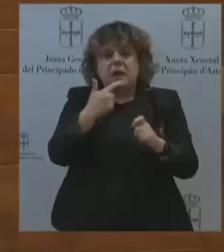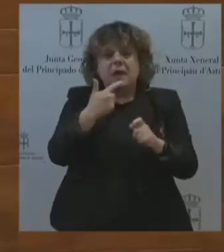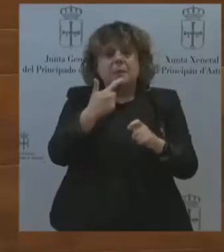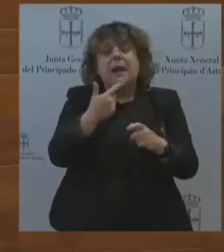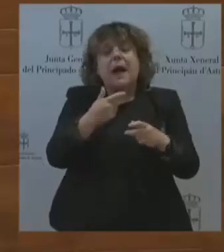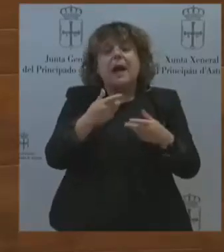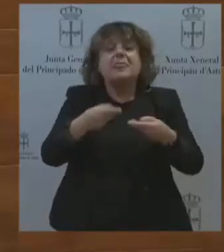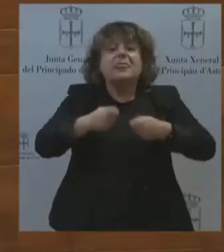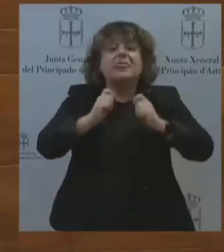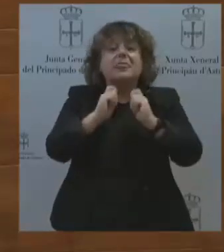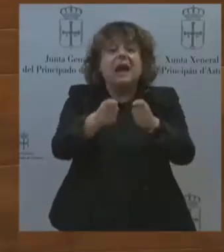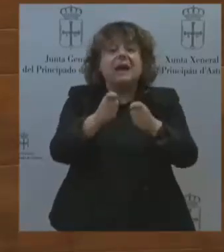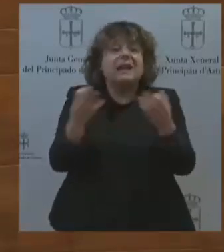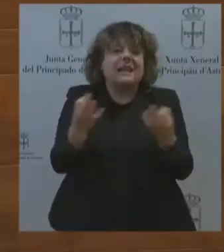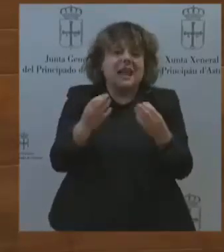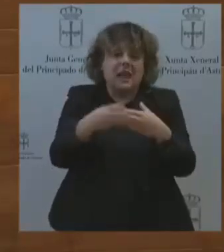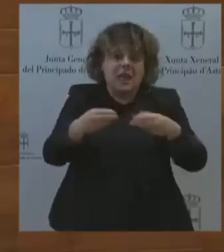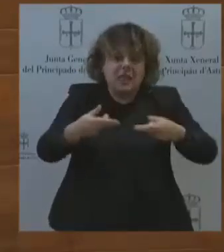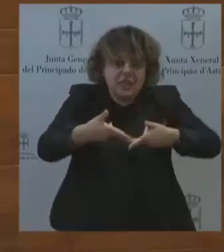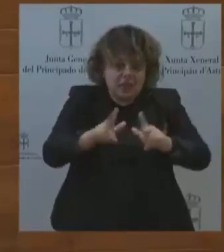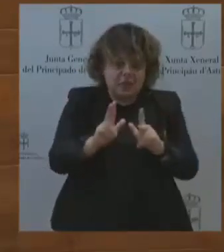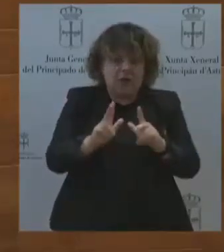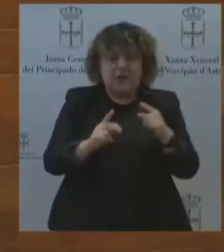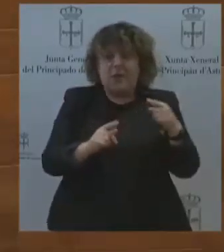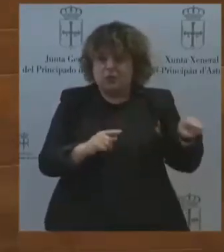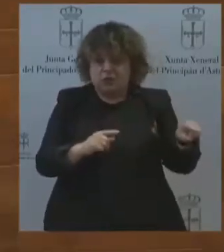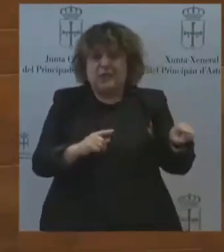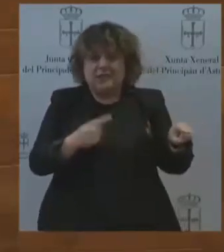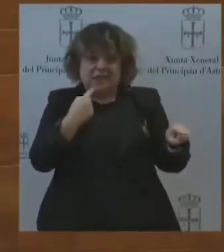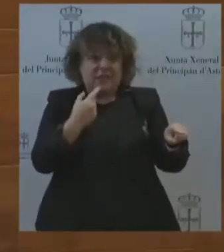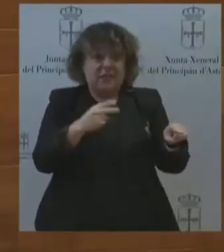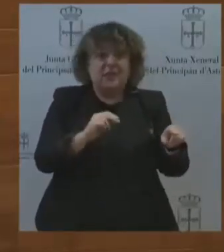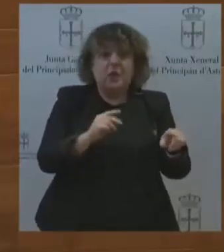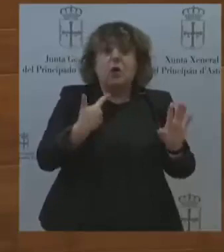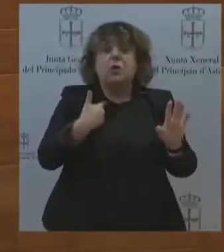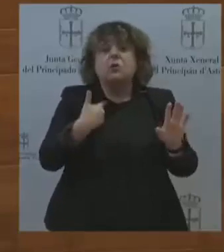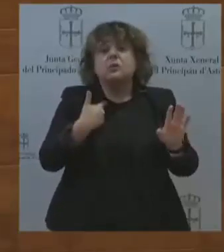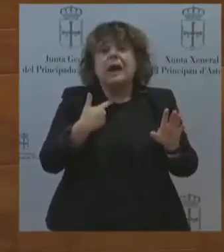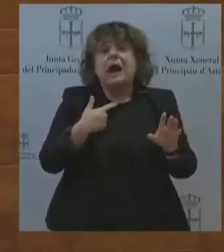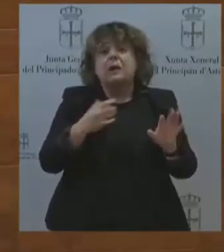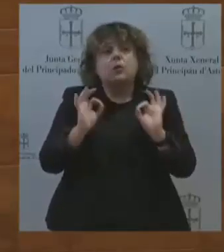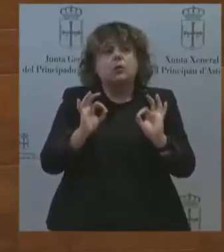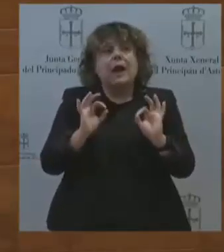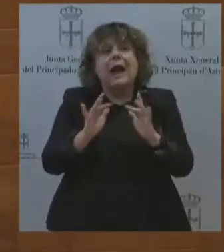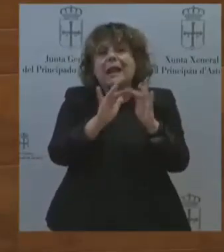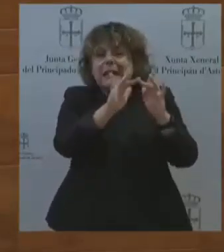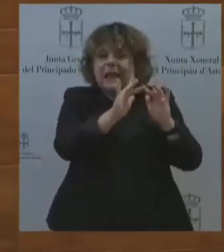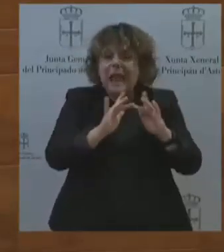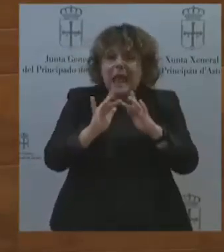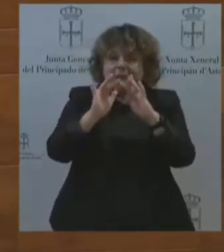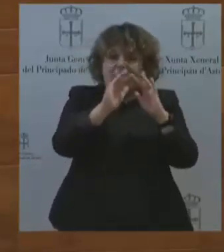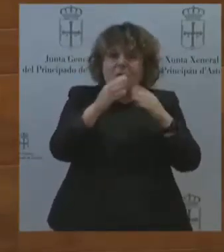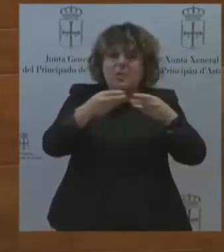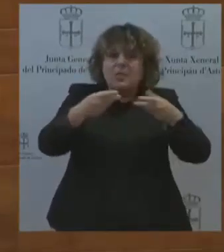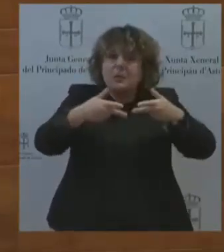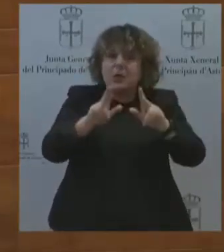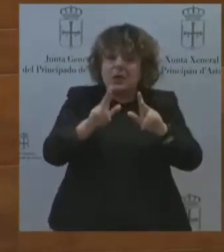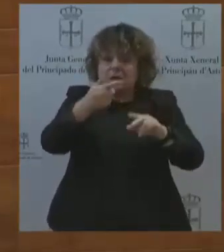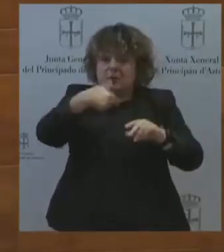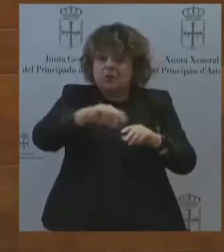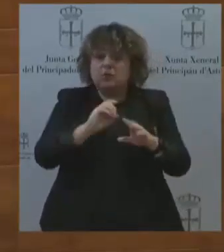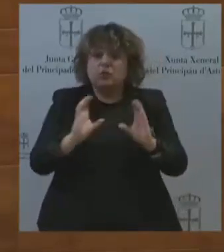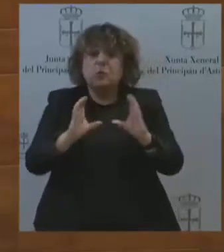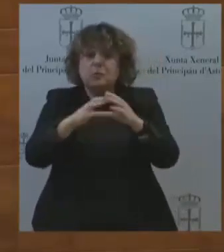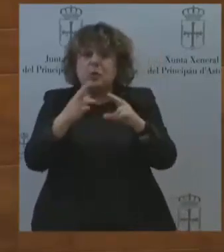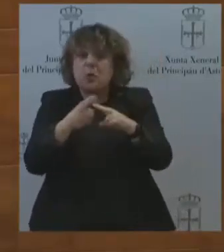niegan continuamente la posibilidad de tener una relación democrática con un partido constitucional como Vox, que apoya la unidad de España cuando